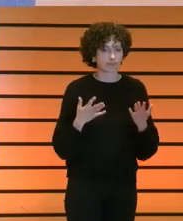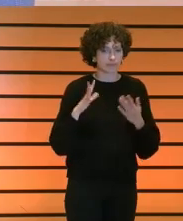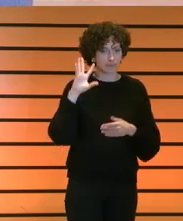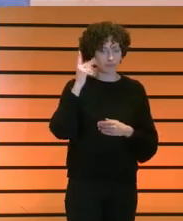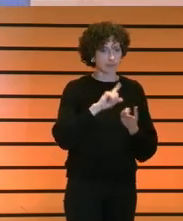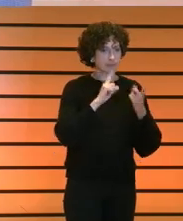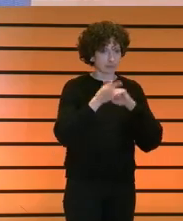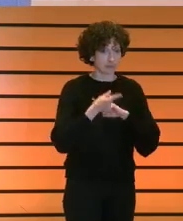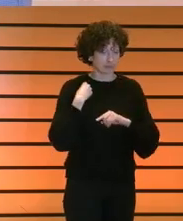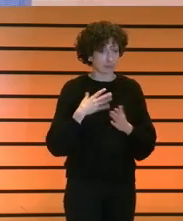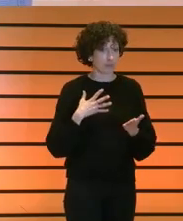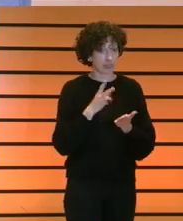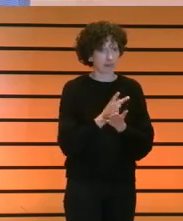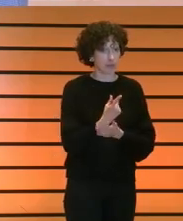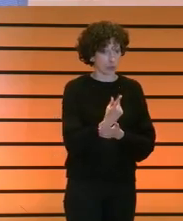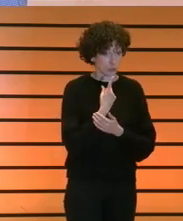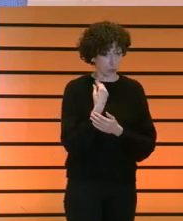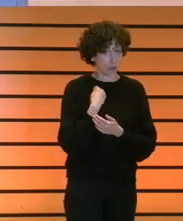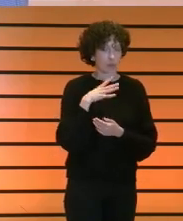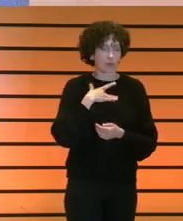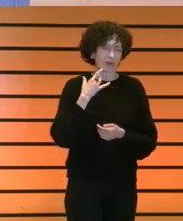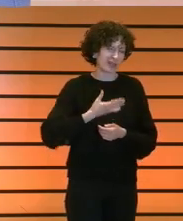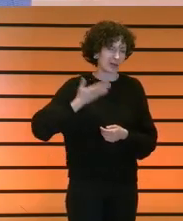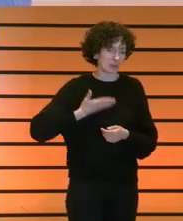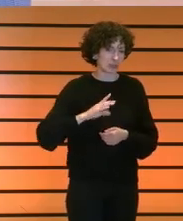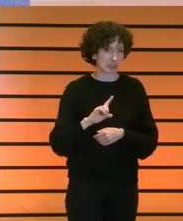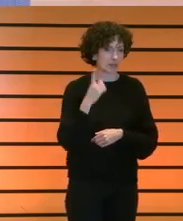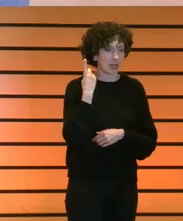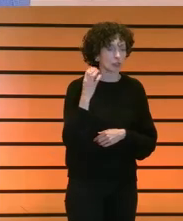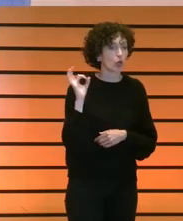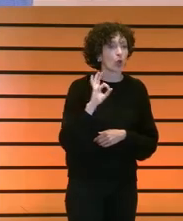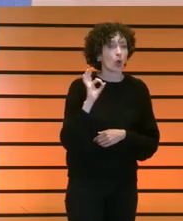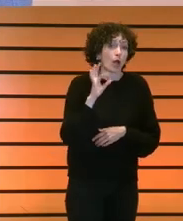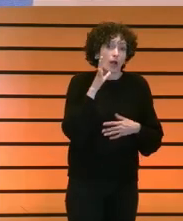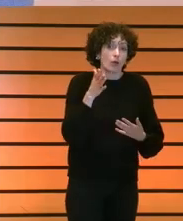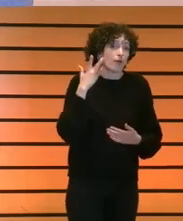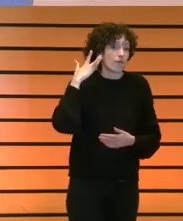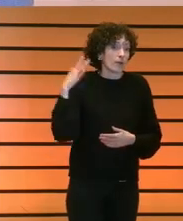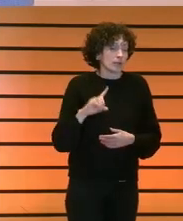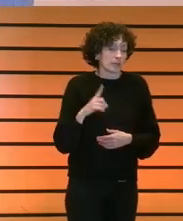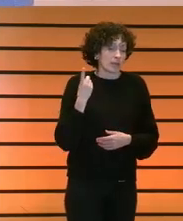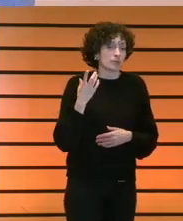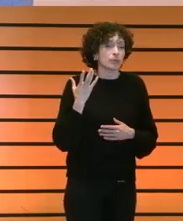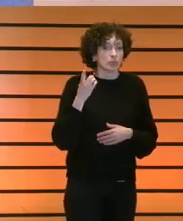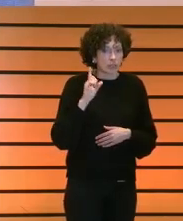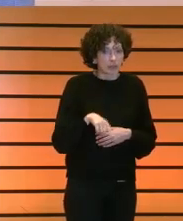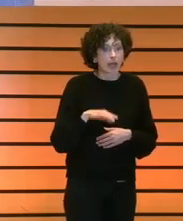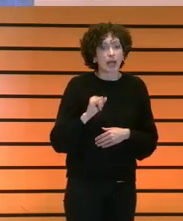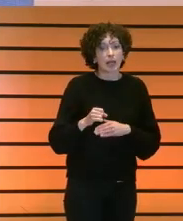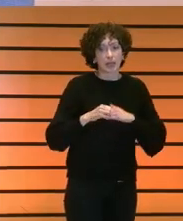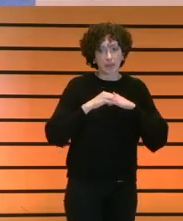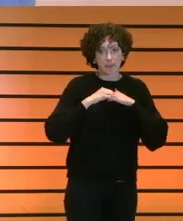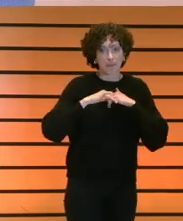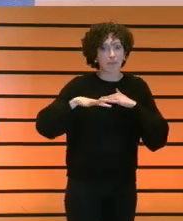climático es uno de esos desafíos, posiblemente el que más relevancia tiene o el que más mediático es, pero luego ahí está la acidificación de los